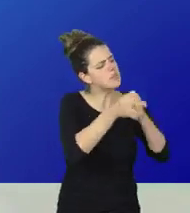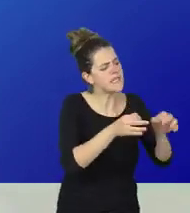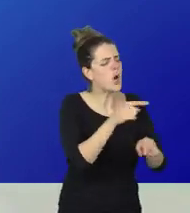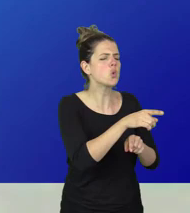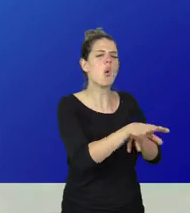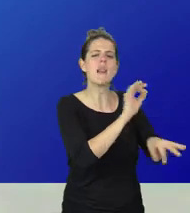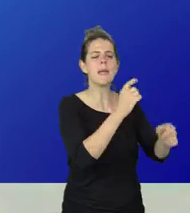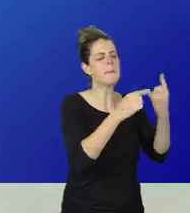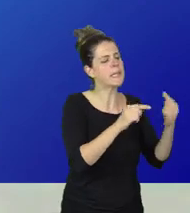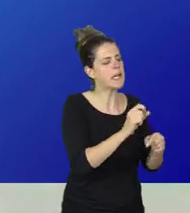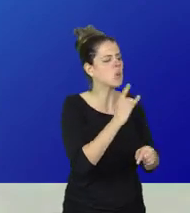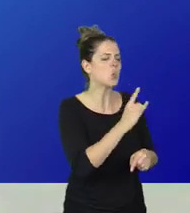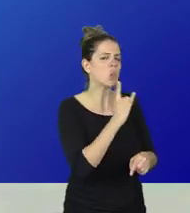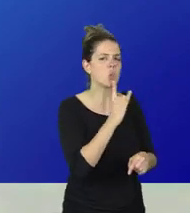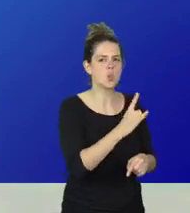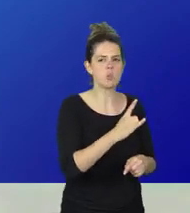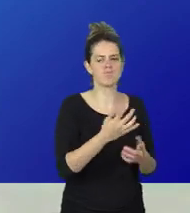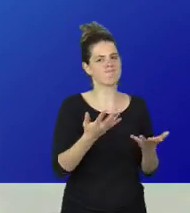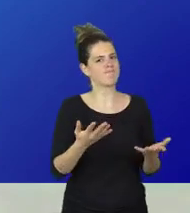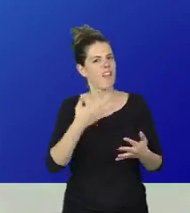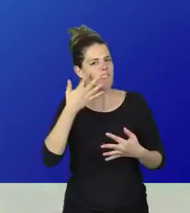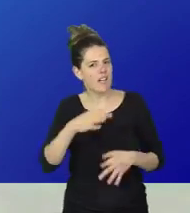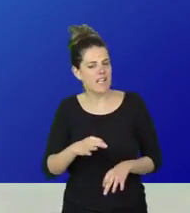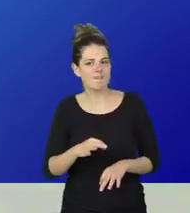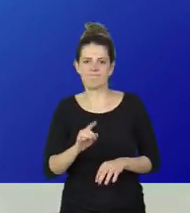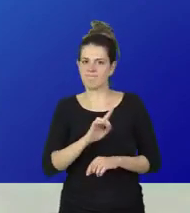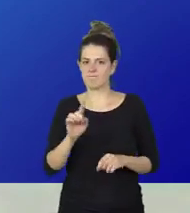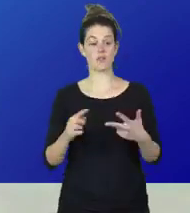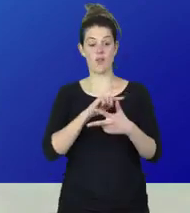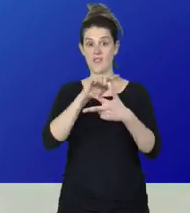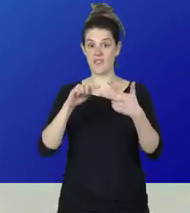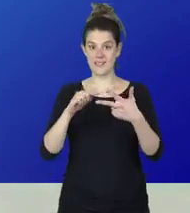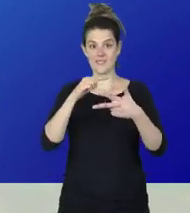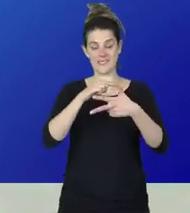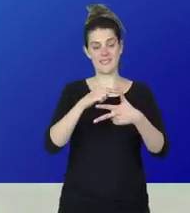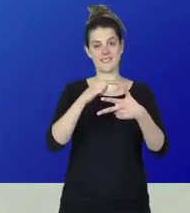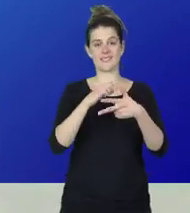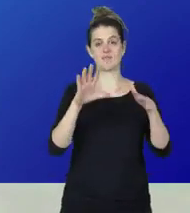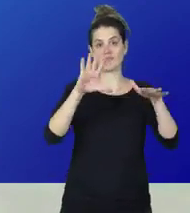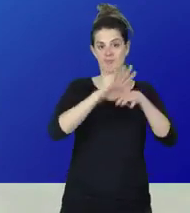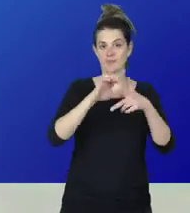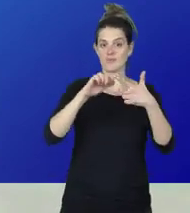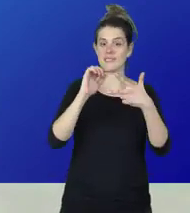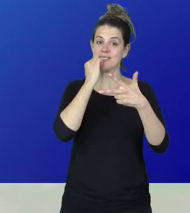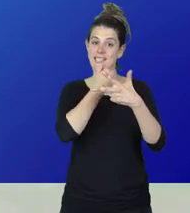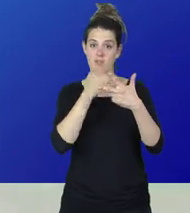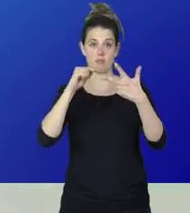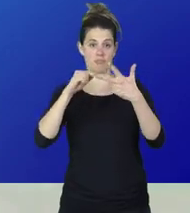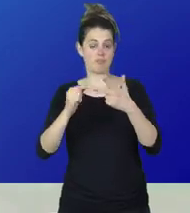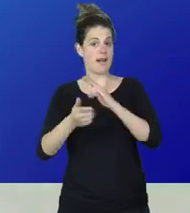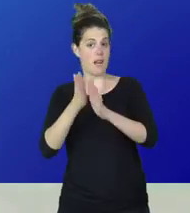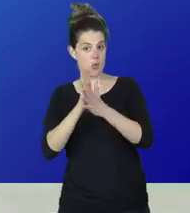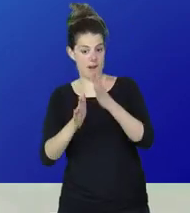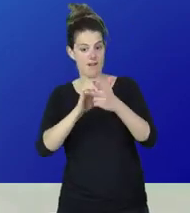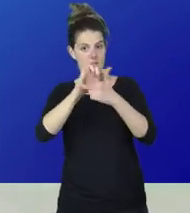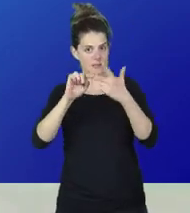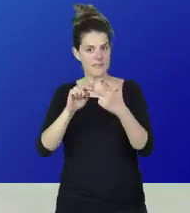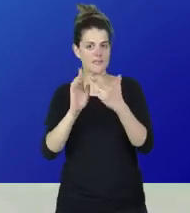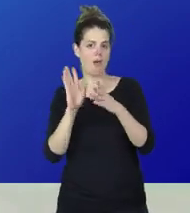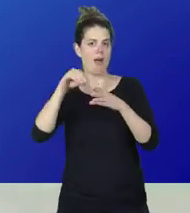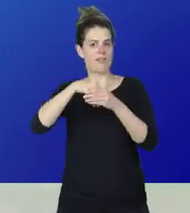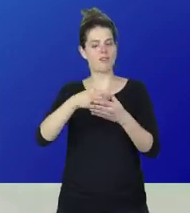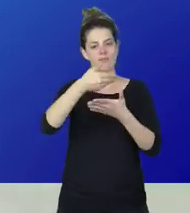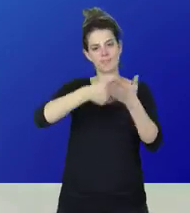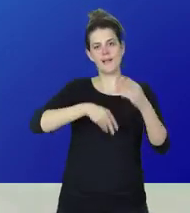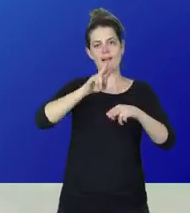elegite el material, etcétera, y eso es un poco en función de esos tres elementos tan importantes es que trabajamos en las recomendaciones que